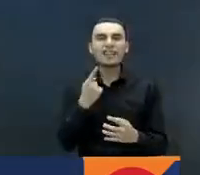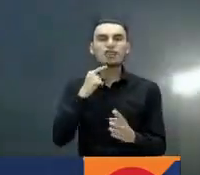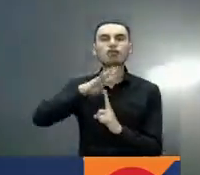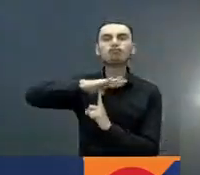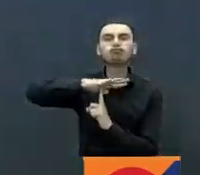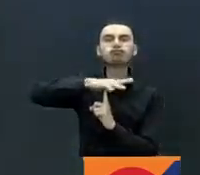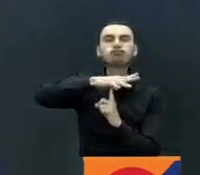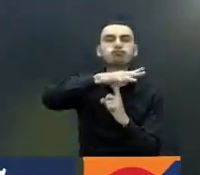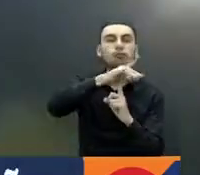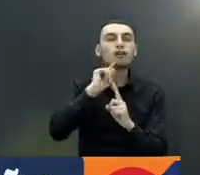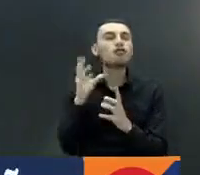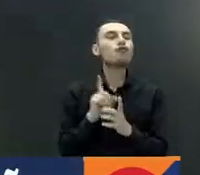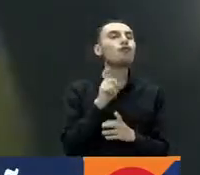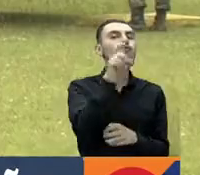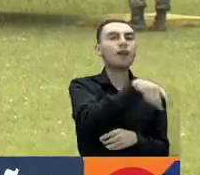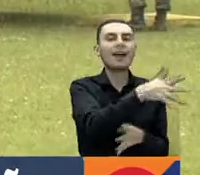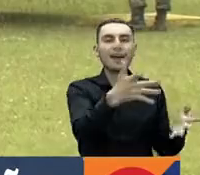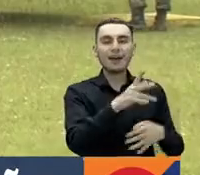del ejército hasta Cúcuta.